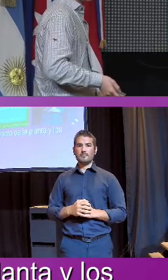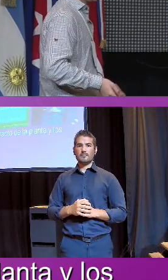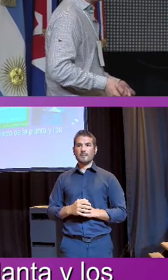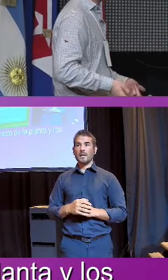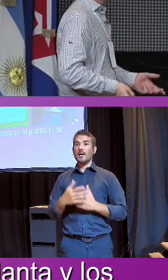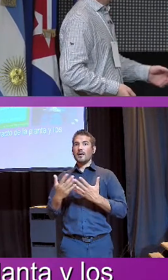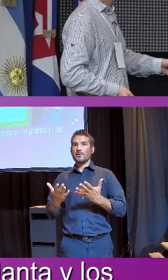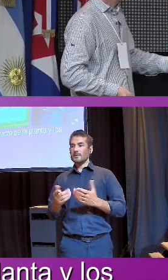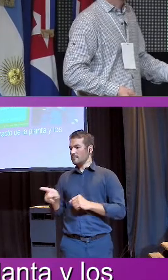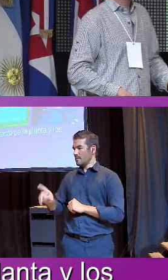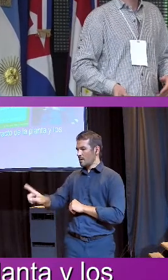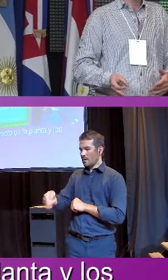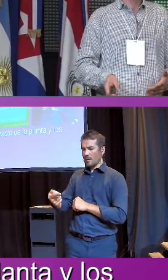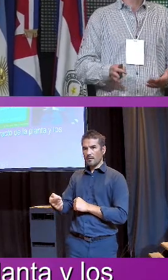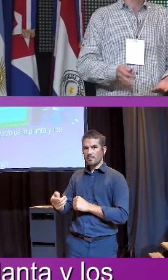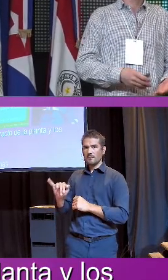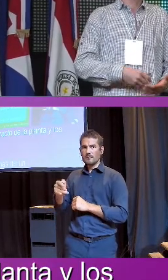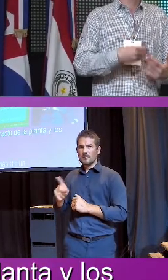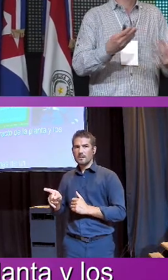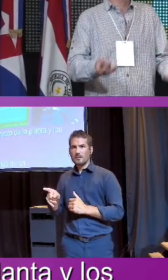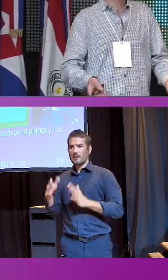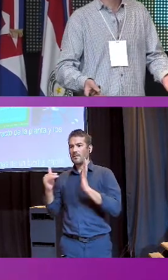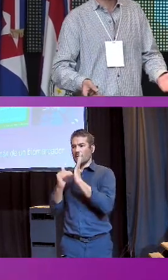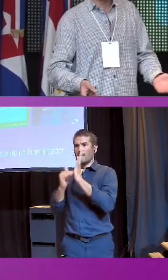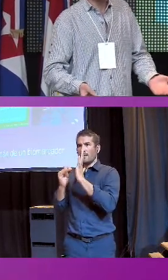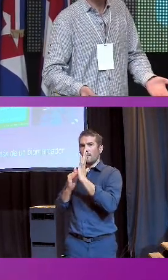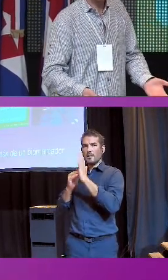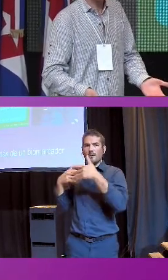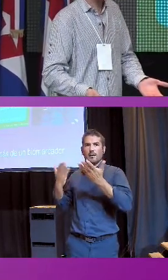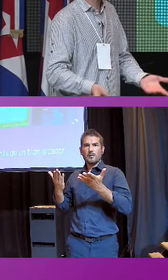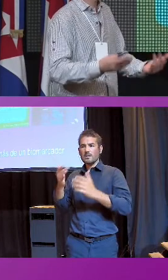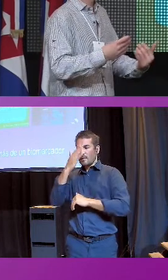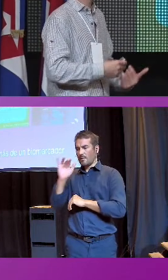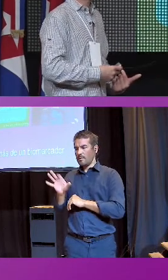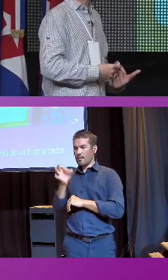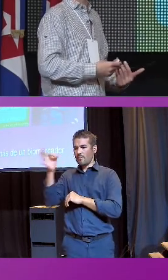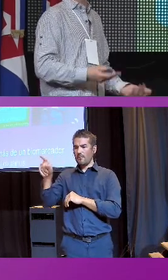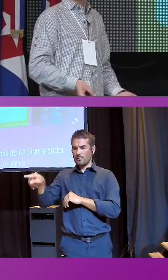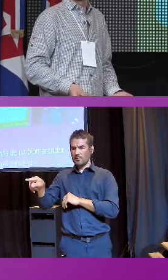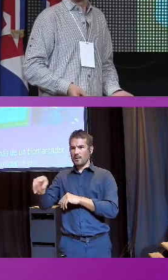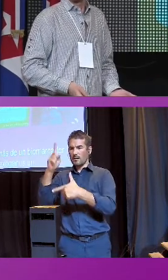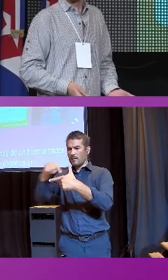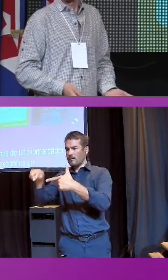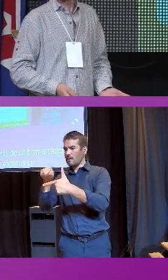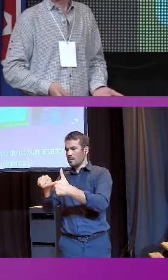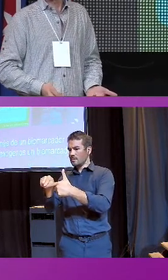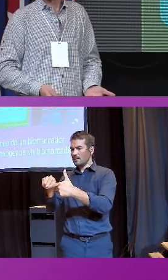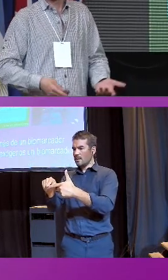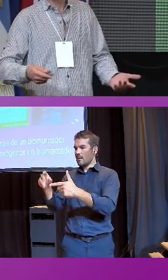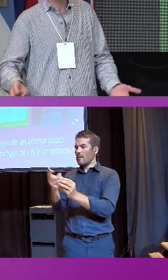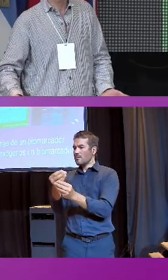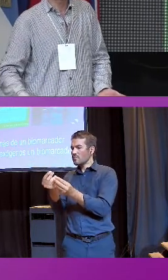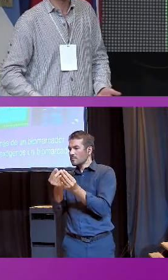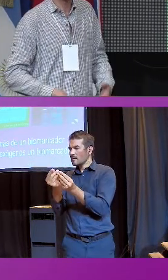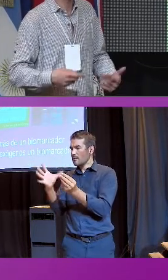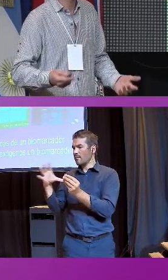Si es así, dice, esto puede ser además de un biomarcador para respuesta a los cannabinoides exógenos, un biomarcador de autismo. Le